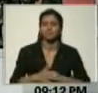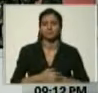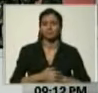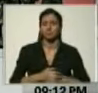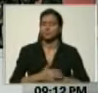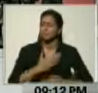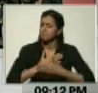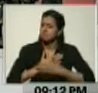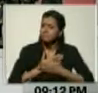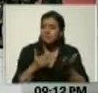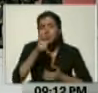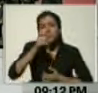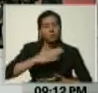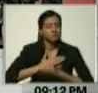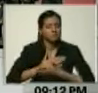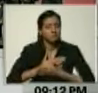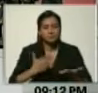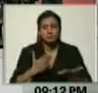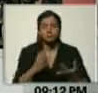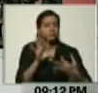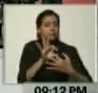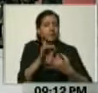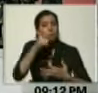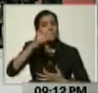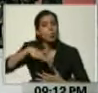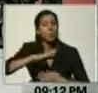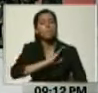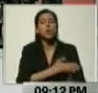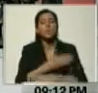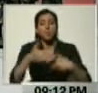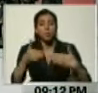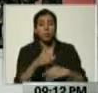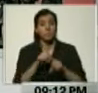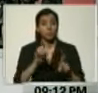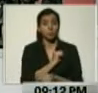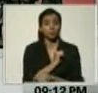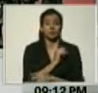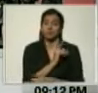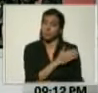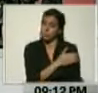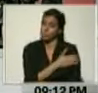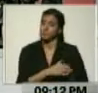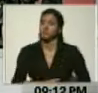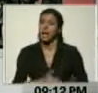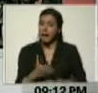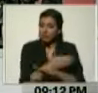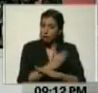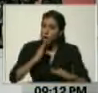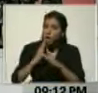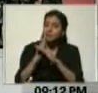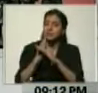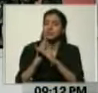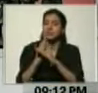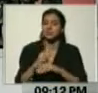Nos entregamos total y absolutamente al poder popular. Antes de ir al corte,